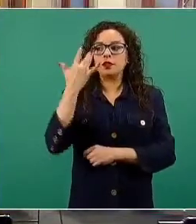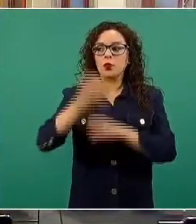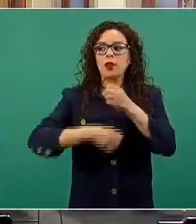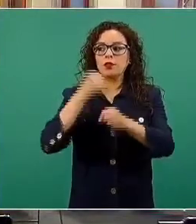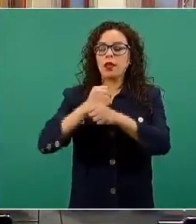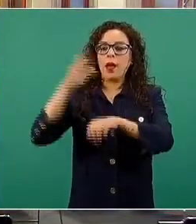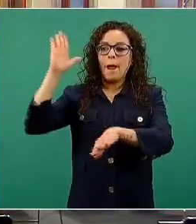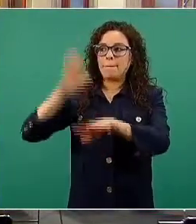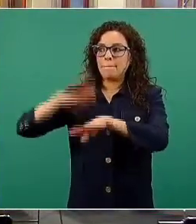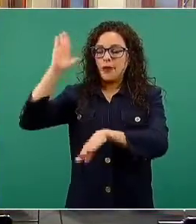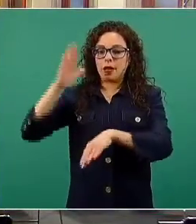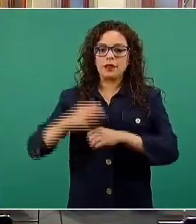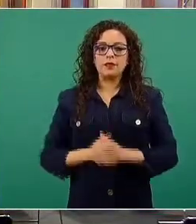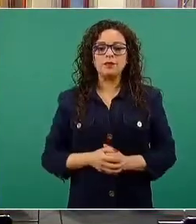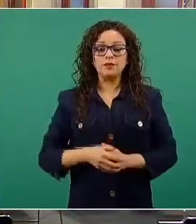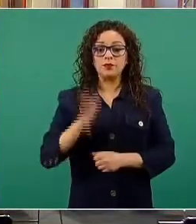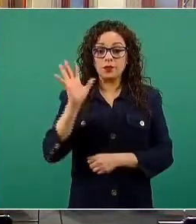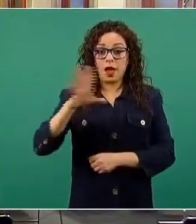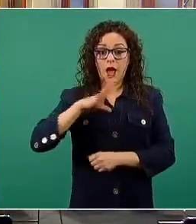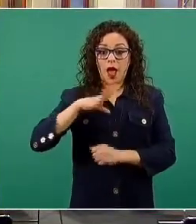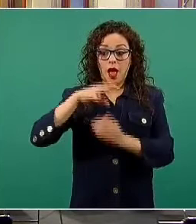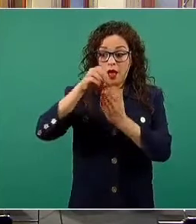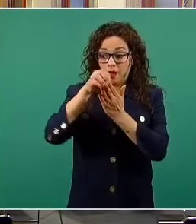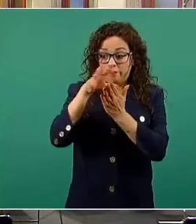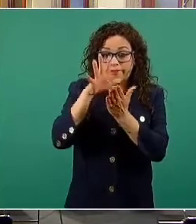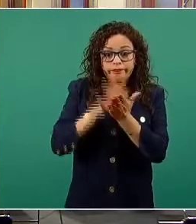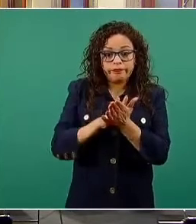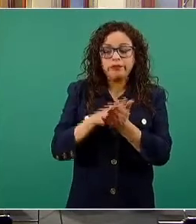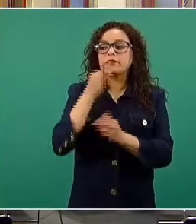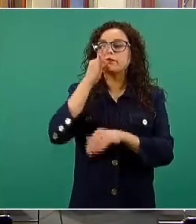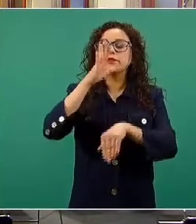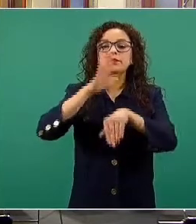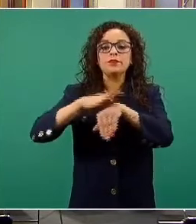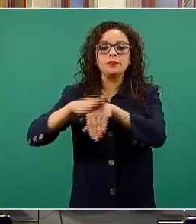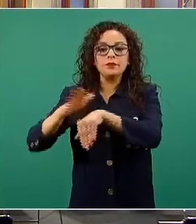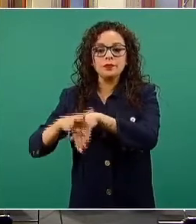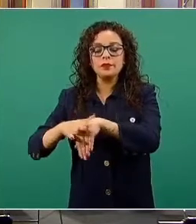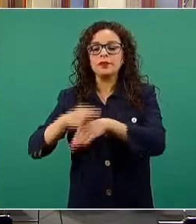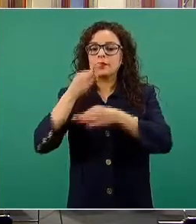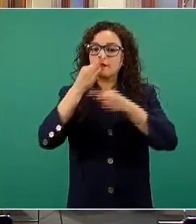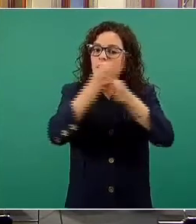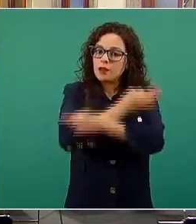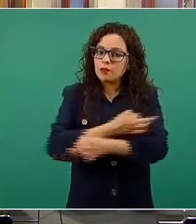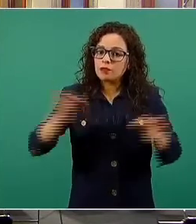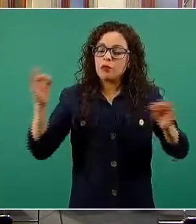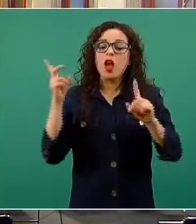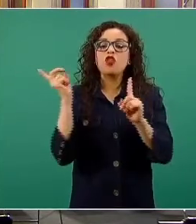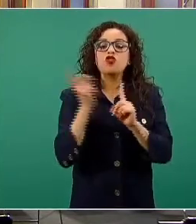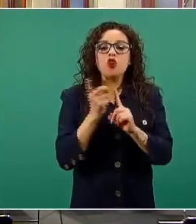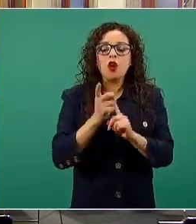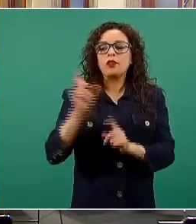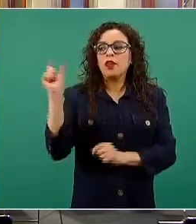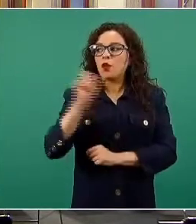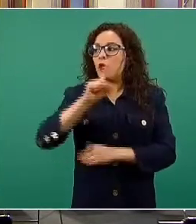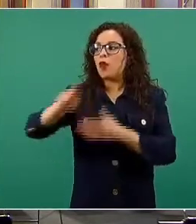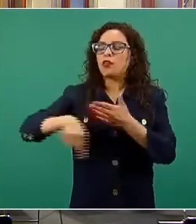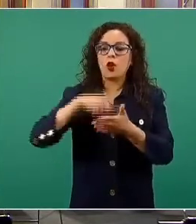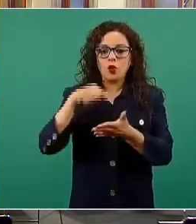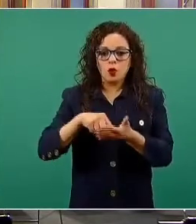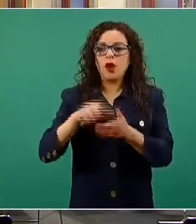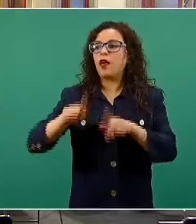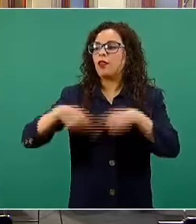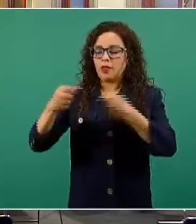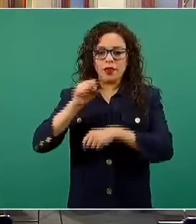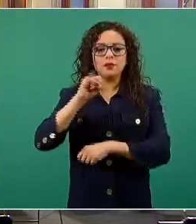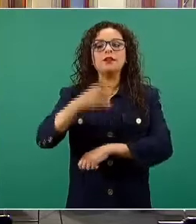esté registrada va a ser llamada y va a recibir un mensaje de cuándo, dónde le toca vacunarse. La